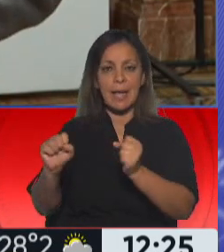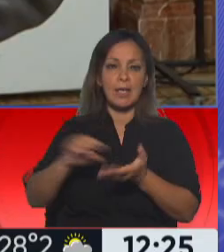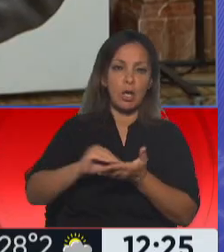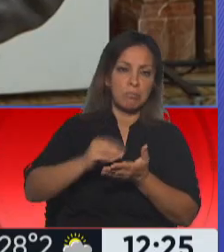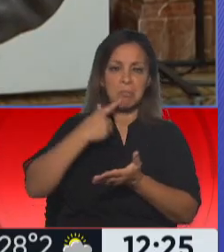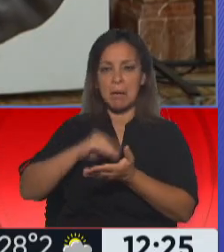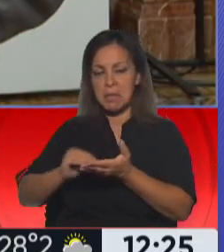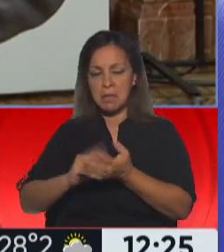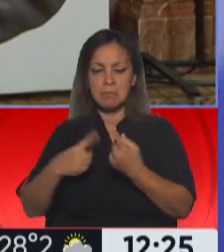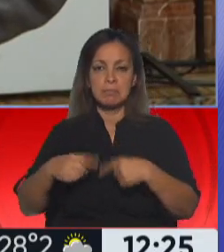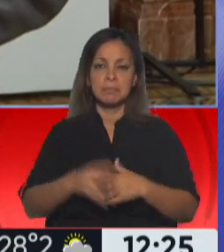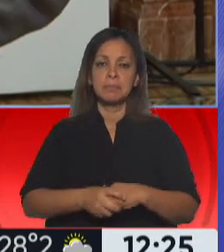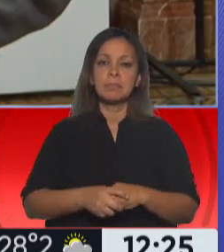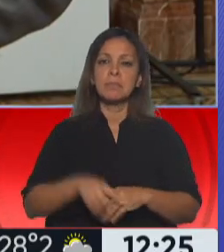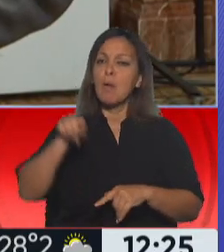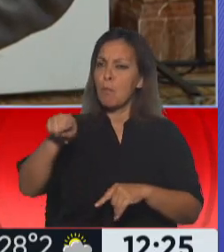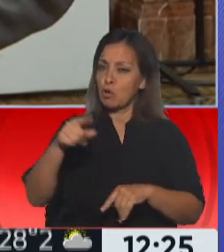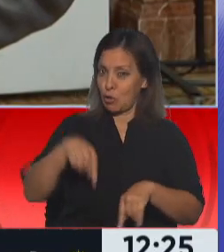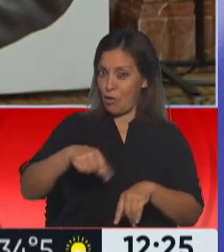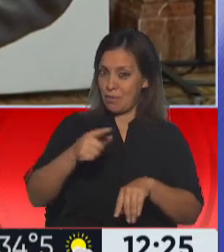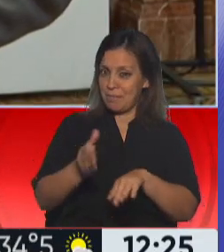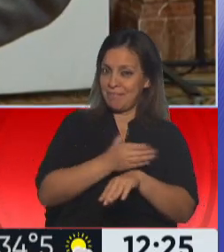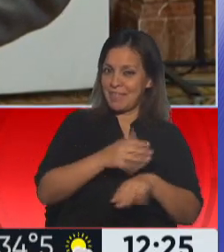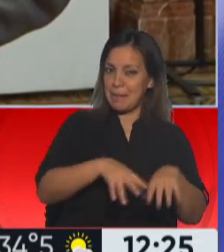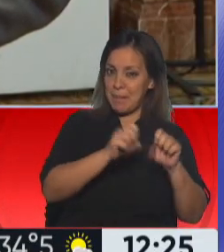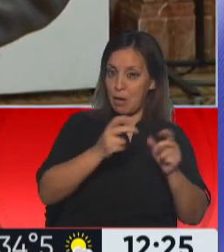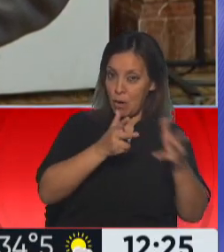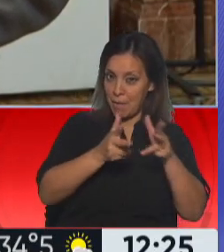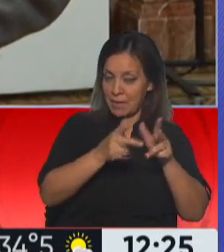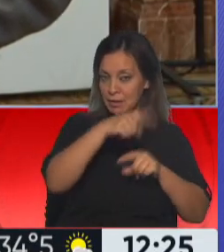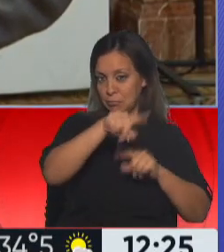Unión por Fernando, la Patria. más temprano estuviste hablando con legisladores.